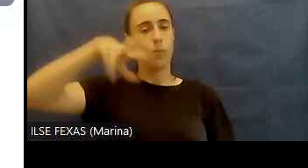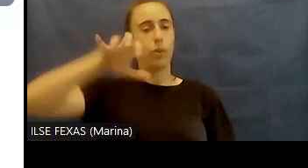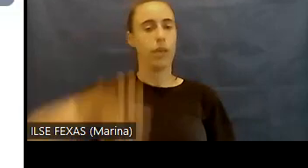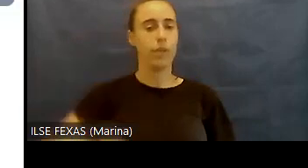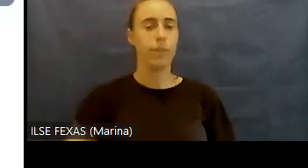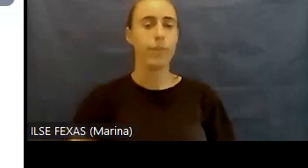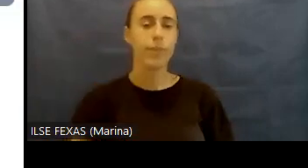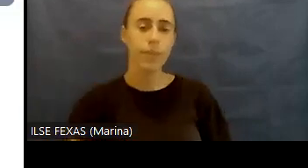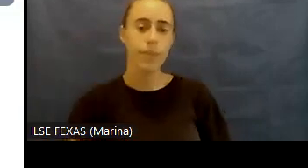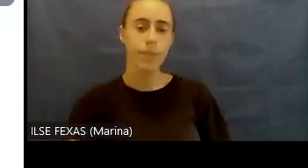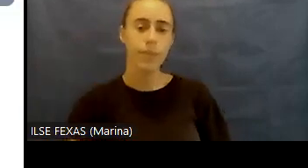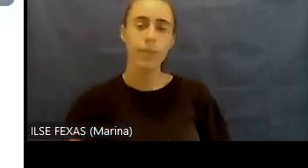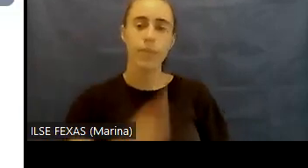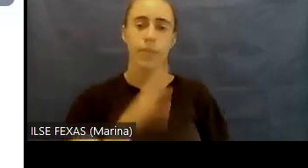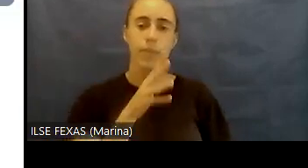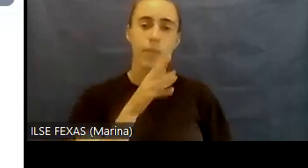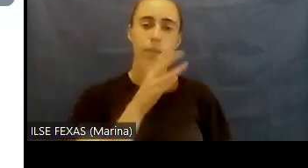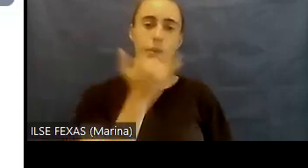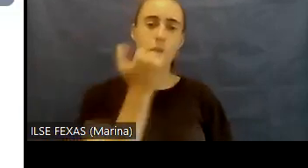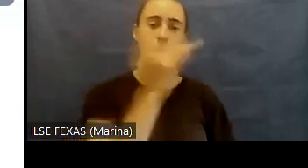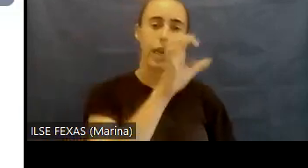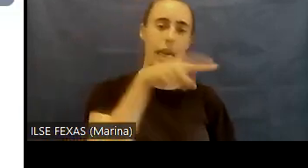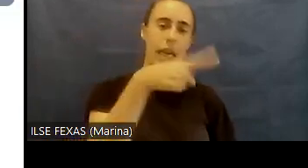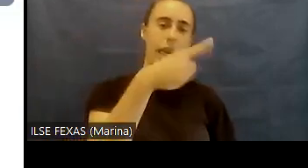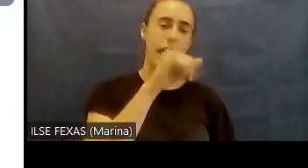Por el jengibre, por encima de la ortiga.